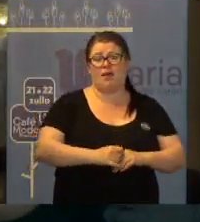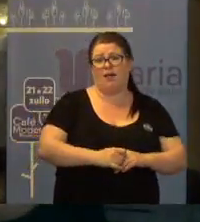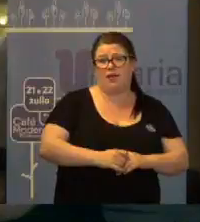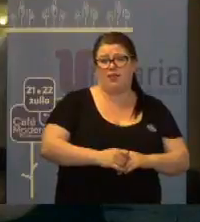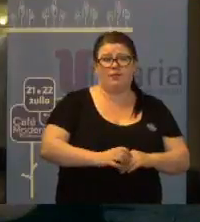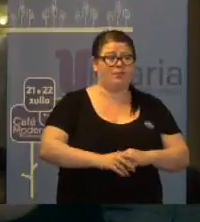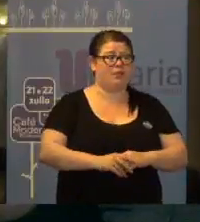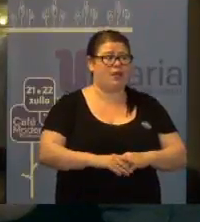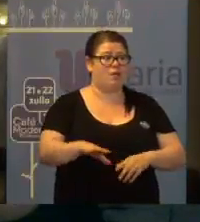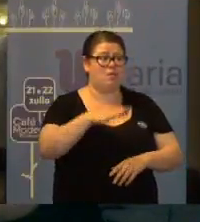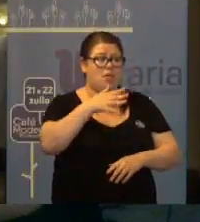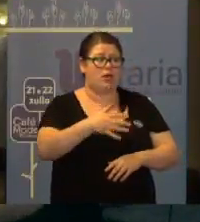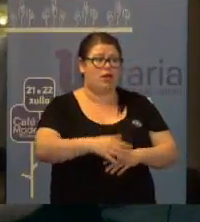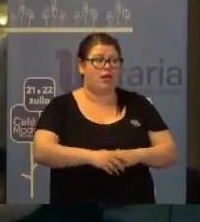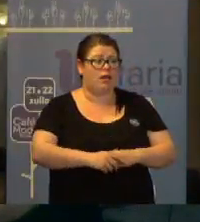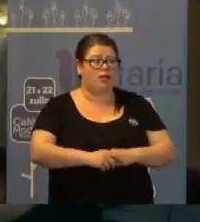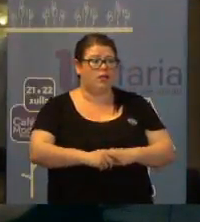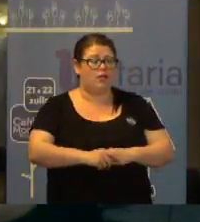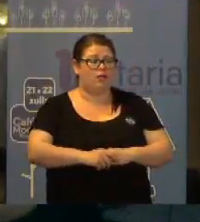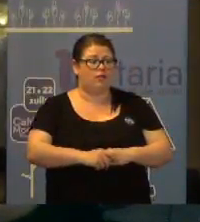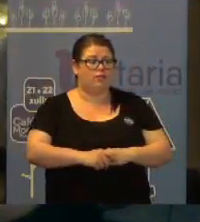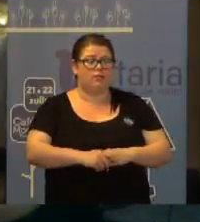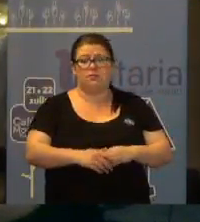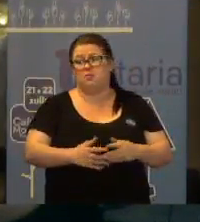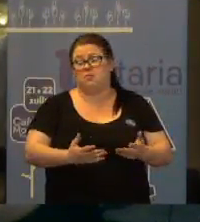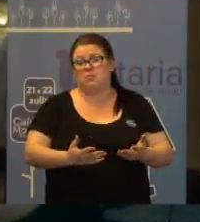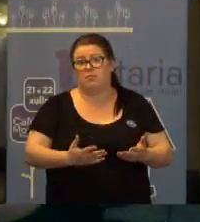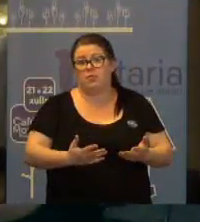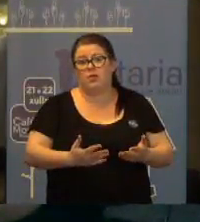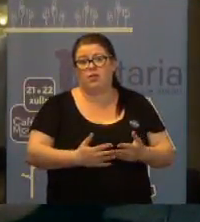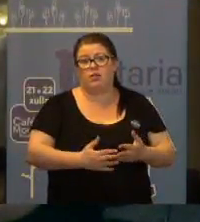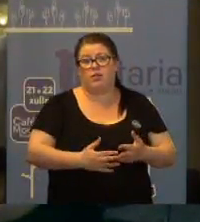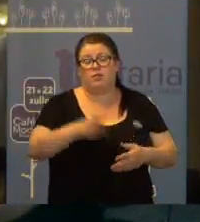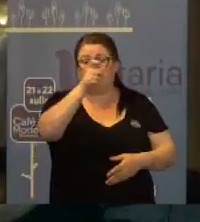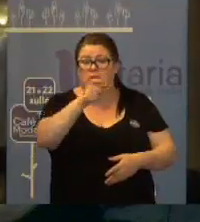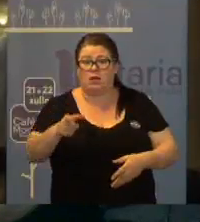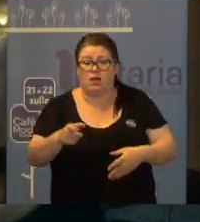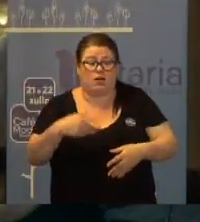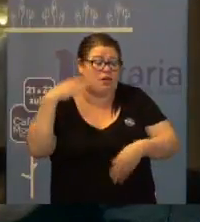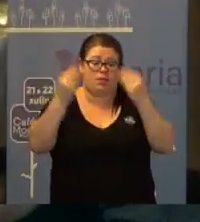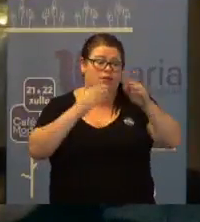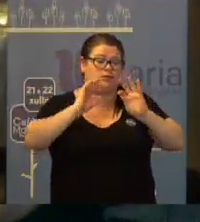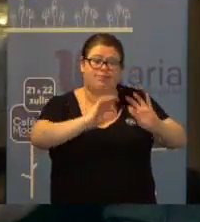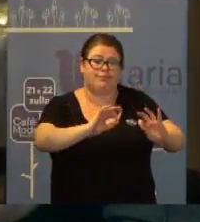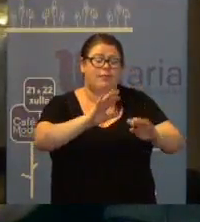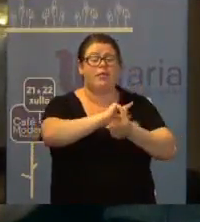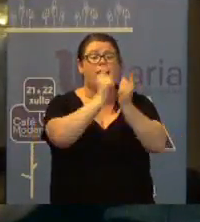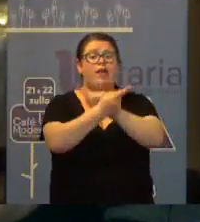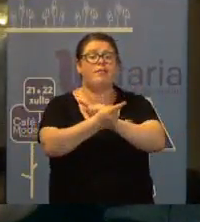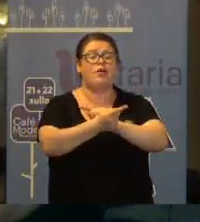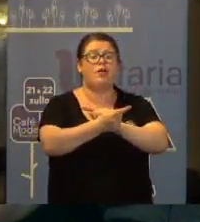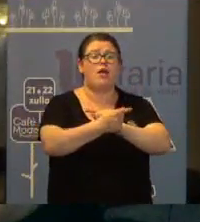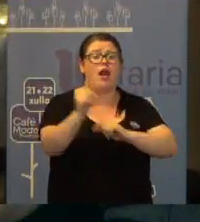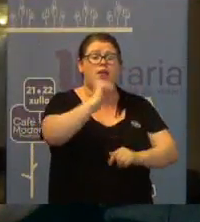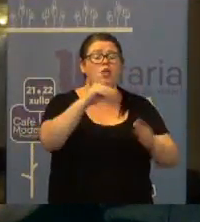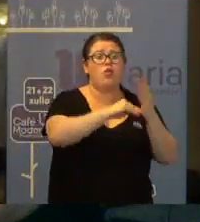porque presentábamos a Villares. Bueno, pues habrá quen na súa tolemia crea eso. Eu creo que empezou a cambiar cando no 2016 non